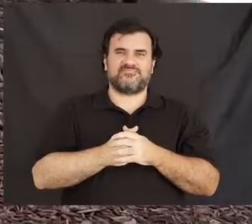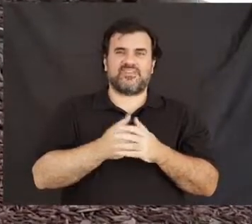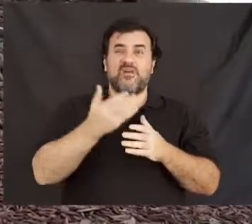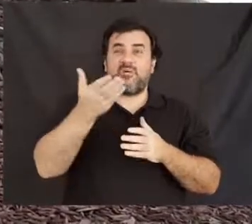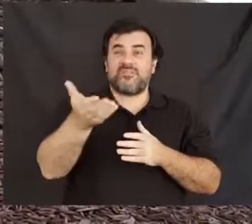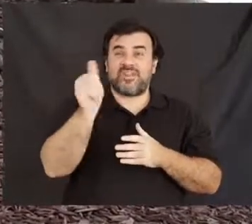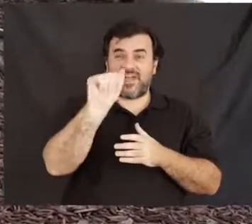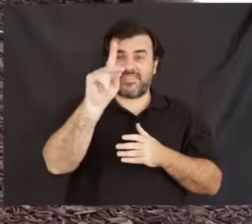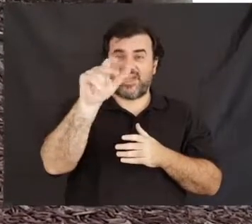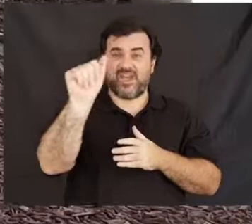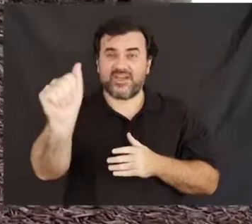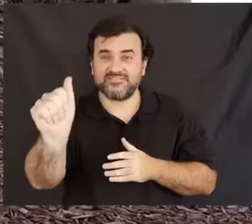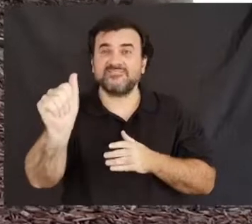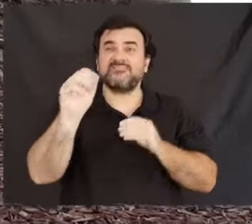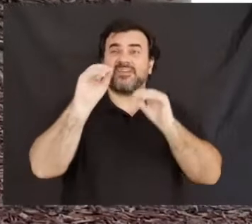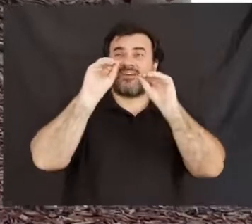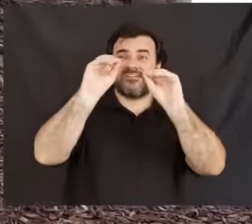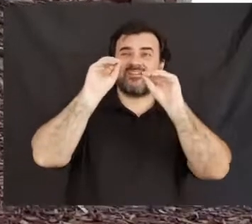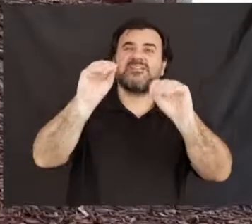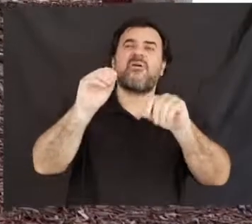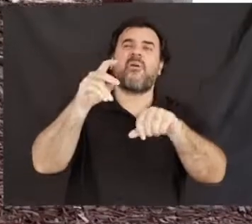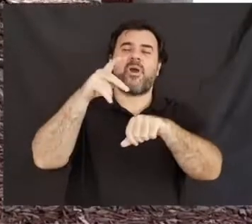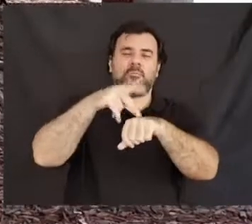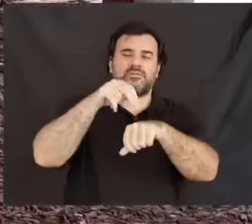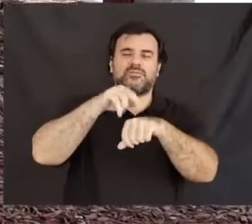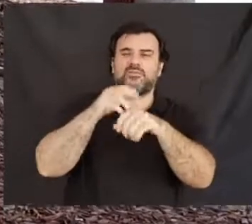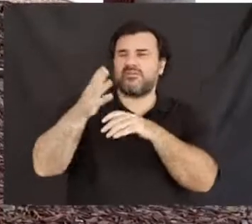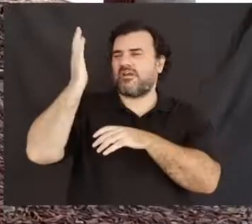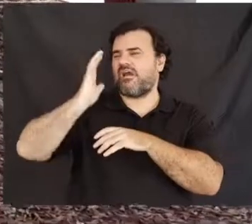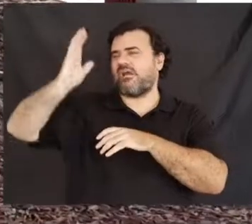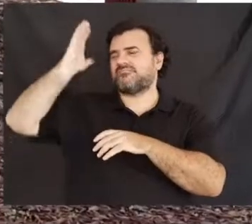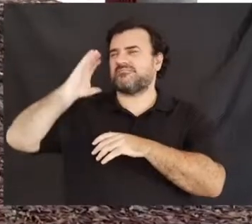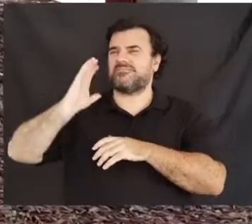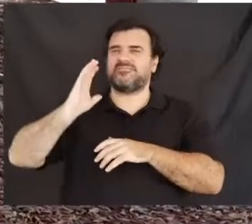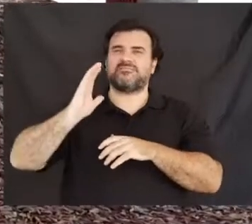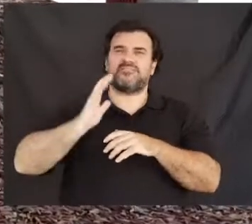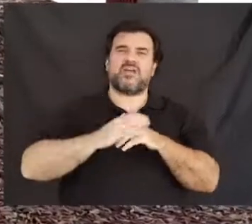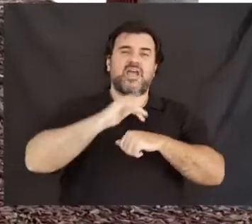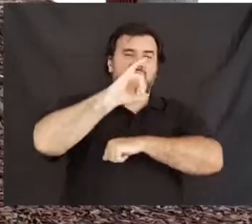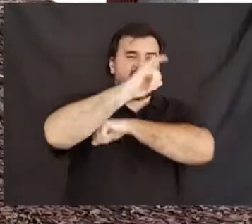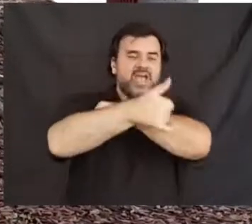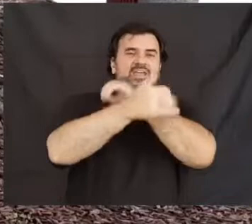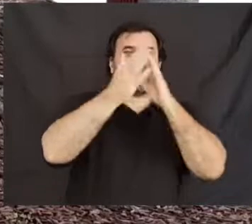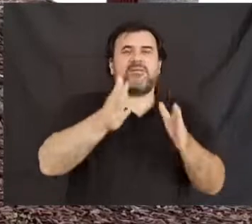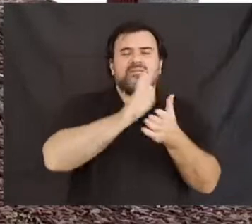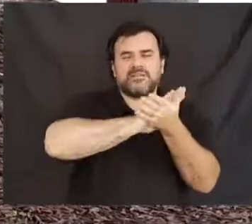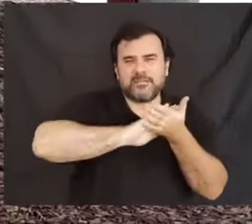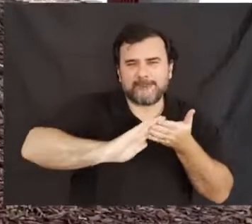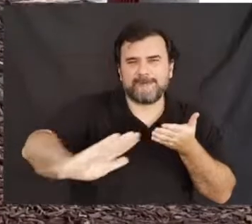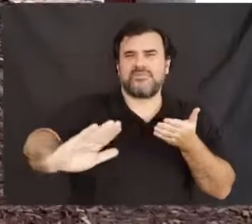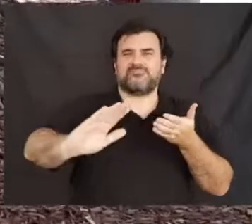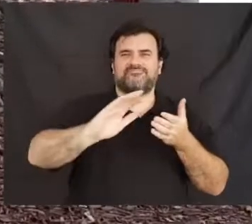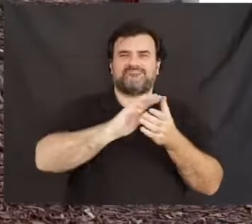Usted, don Abelardo, nos ha enseñado ese Puerto Rico criollo. Jíbaro incontaminado.